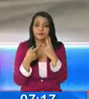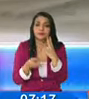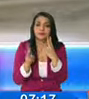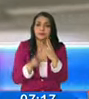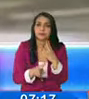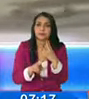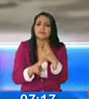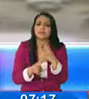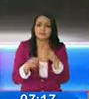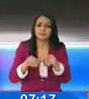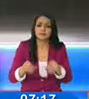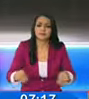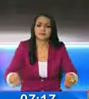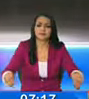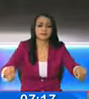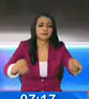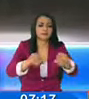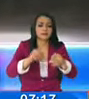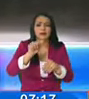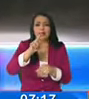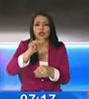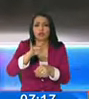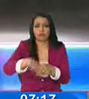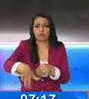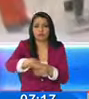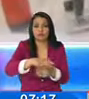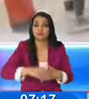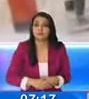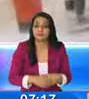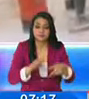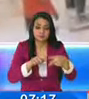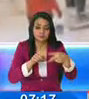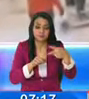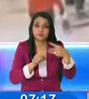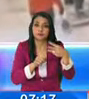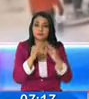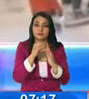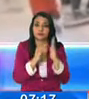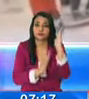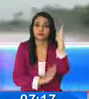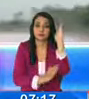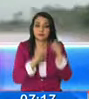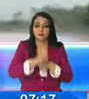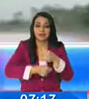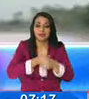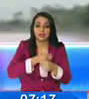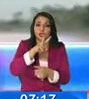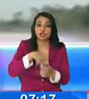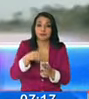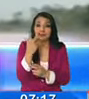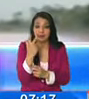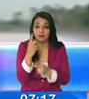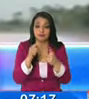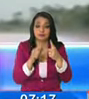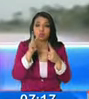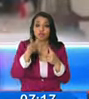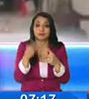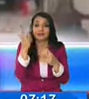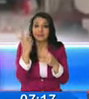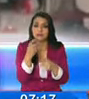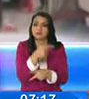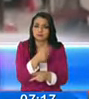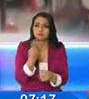sobre los terrenos en el aromo de esa refinería, proyectos en los que durante los años 2013 y 2015